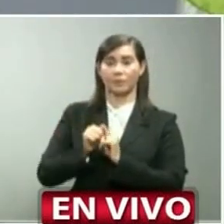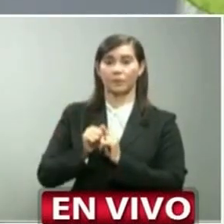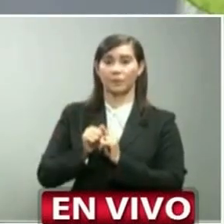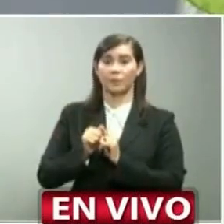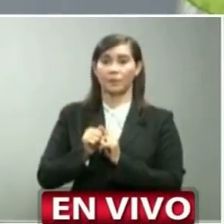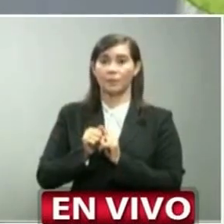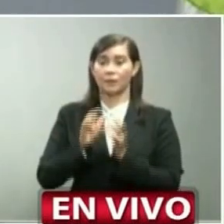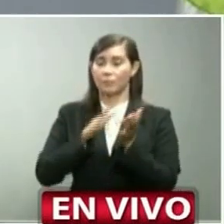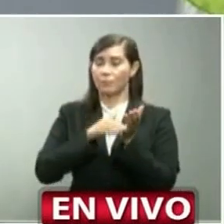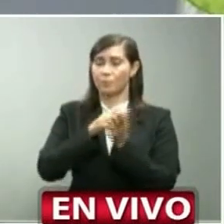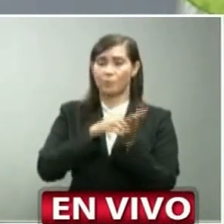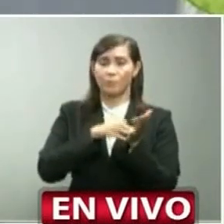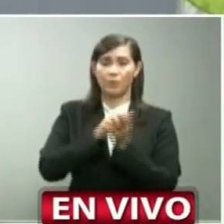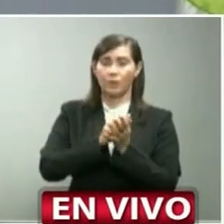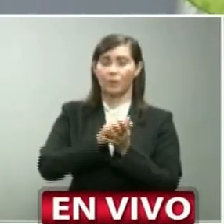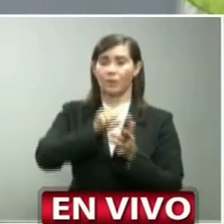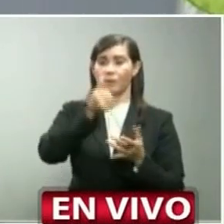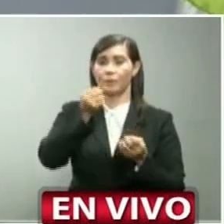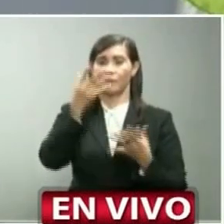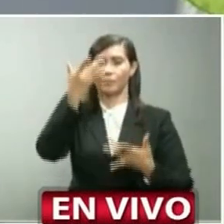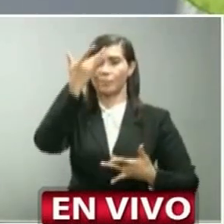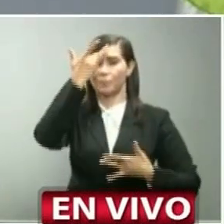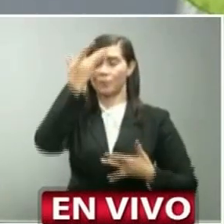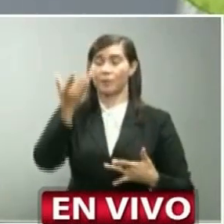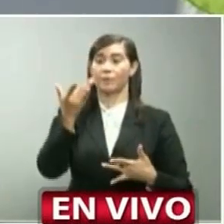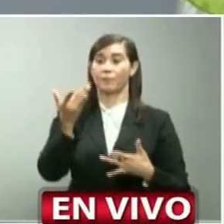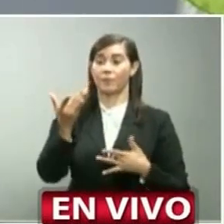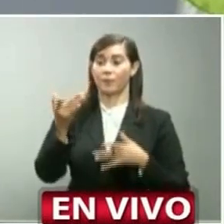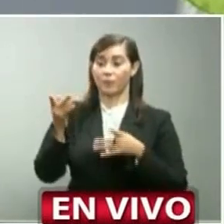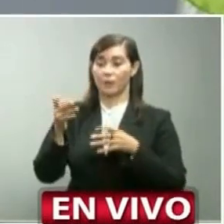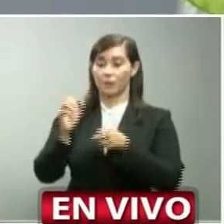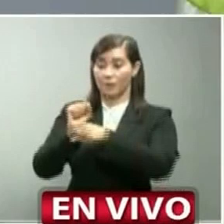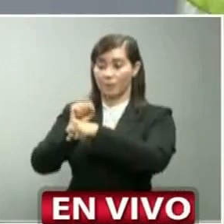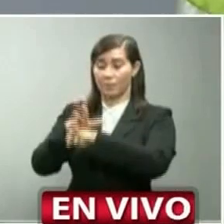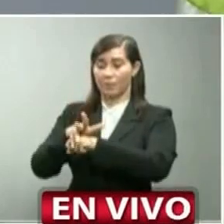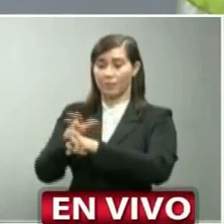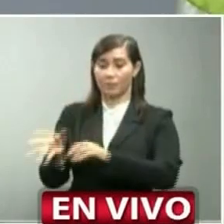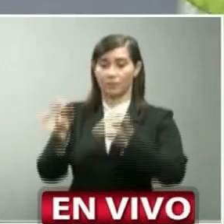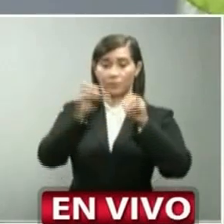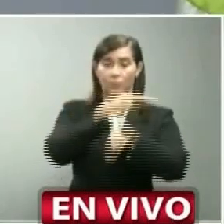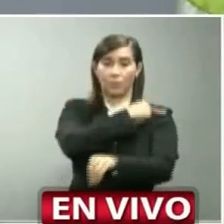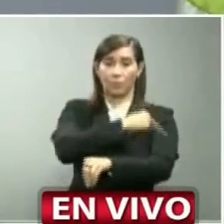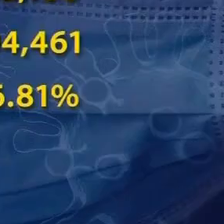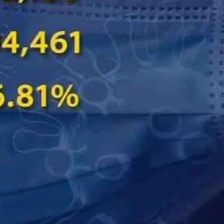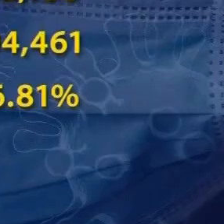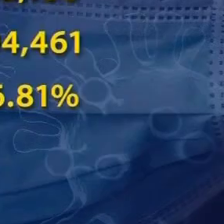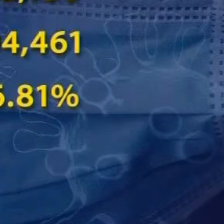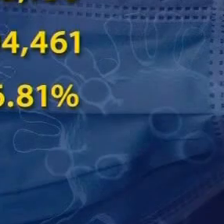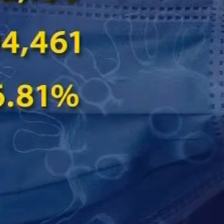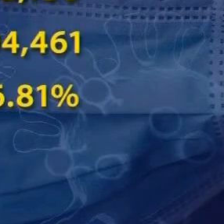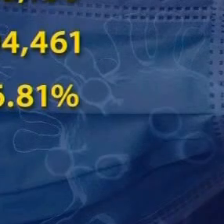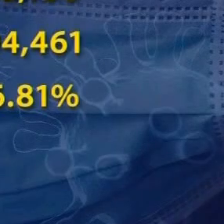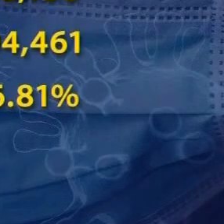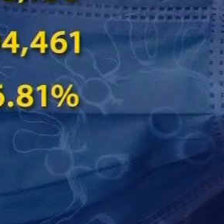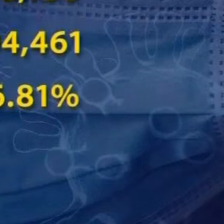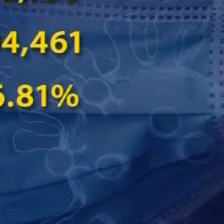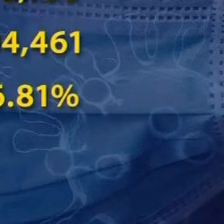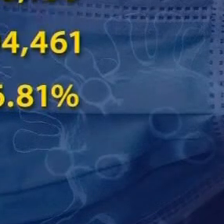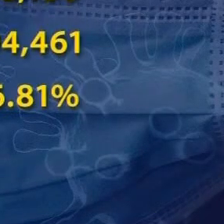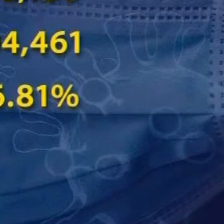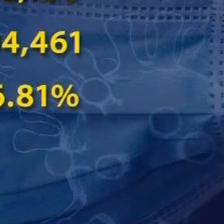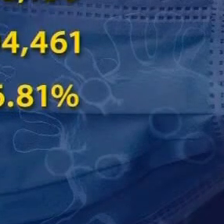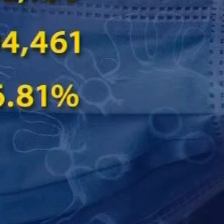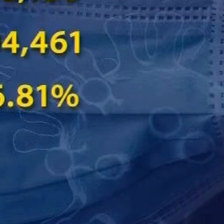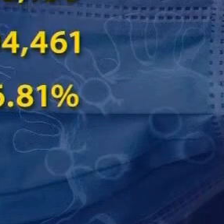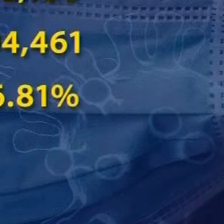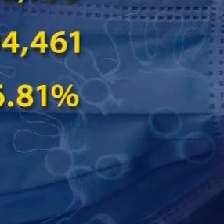población que es la que está llenando nuestros hospitales en lo fundamental. Asimismo, en las últimas